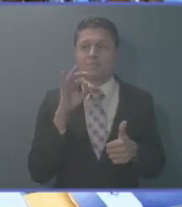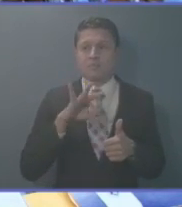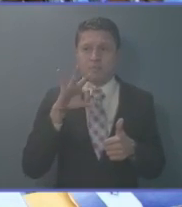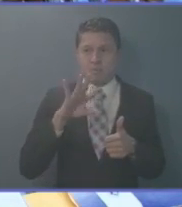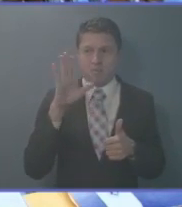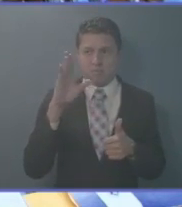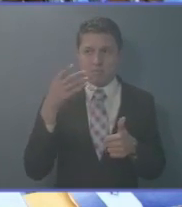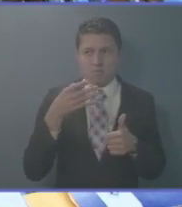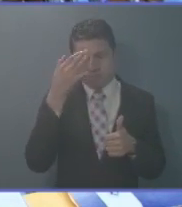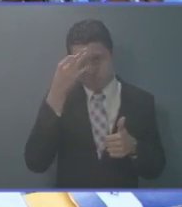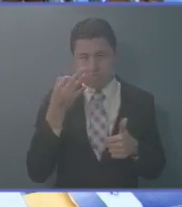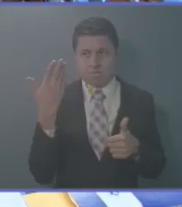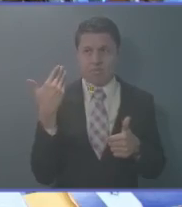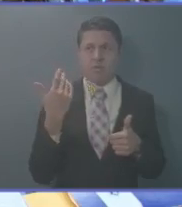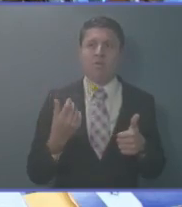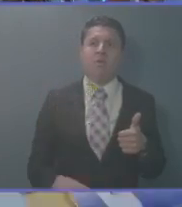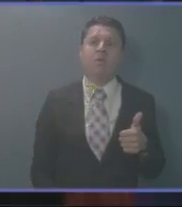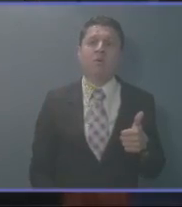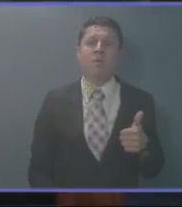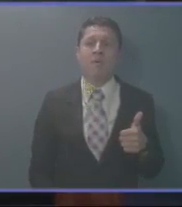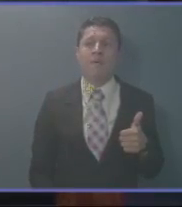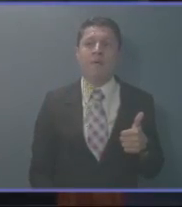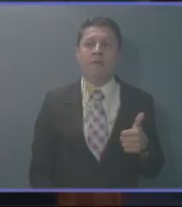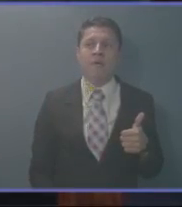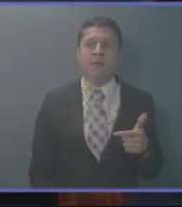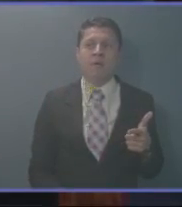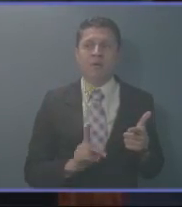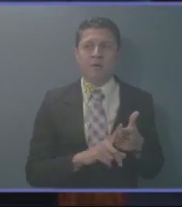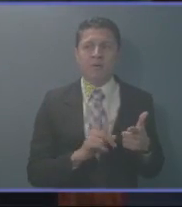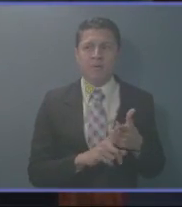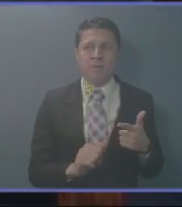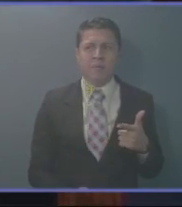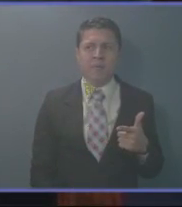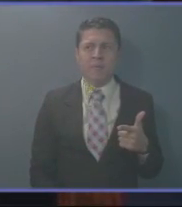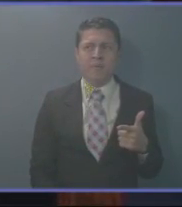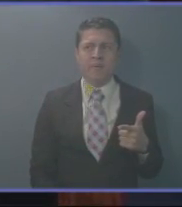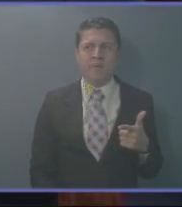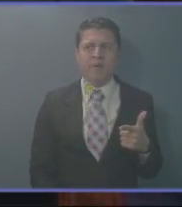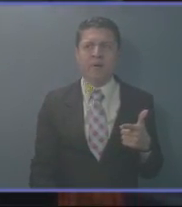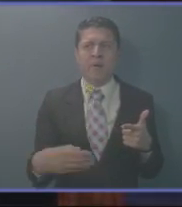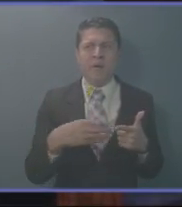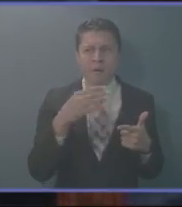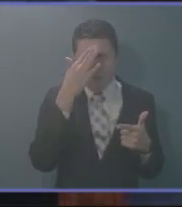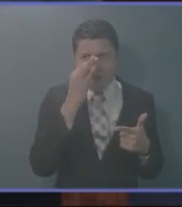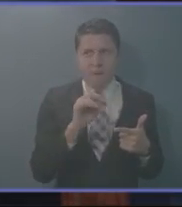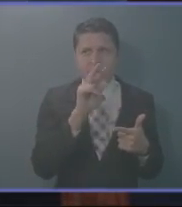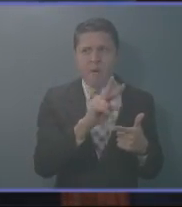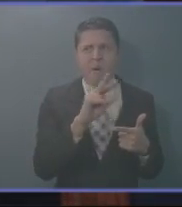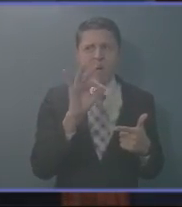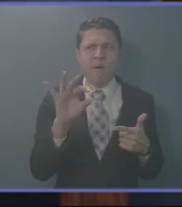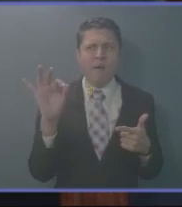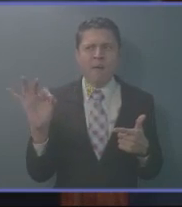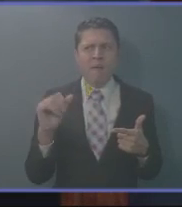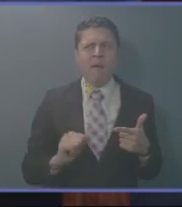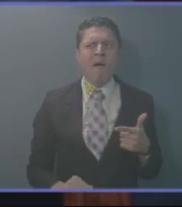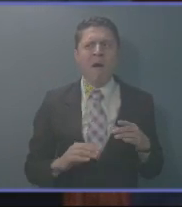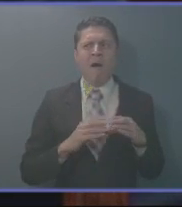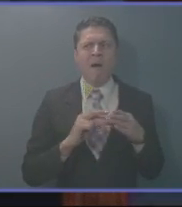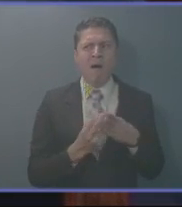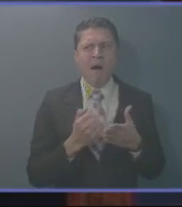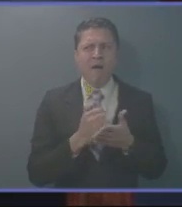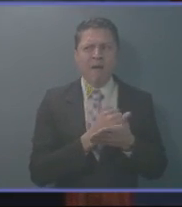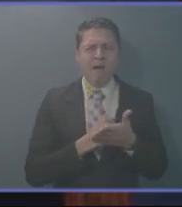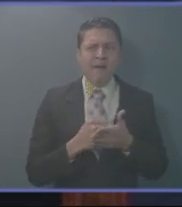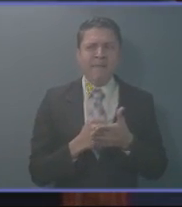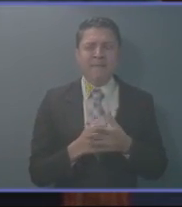el dictamen número 13 de la Comisión Financiera y también en el dictamen 299 de la Comisión de